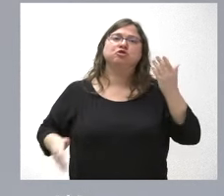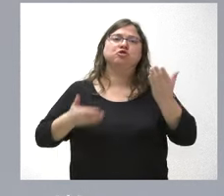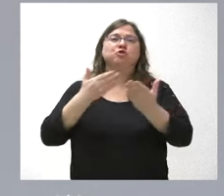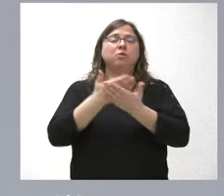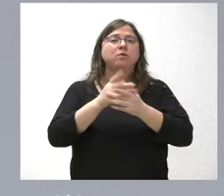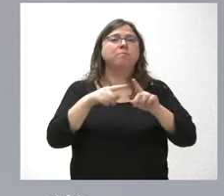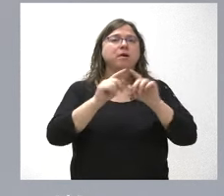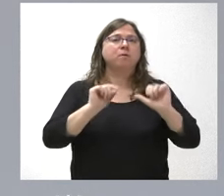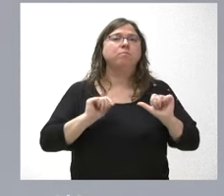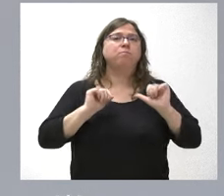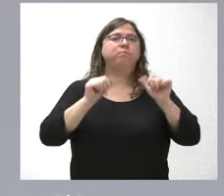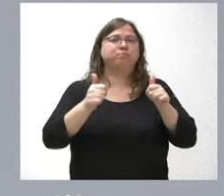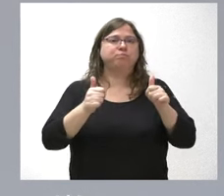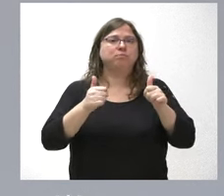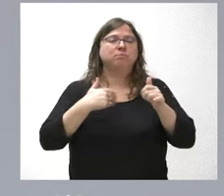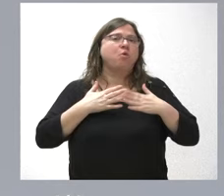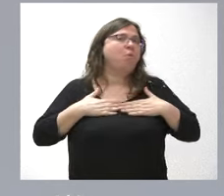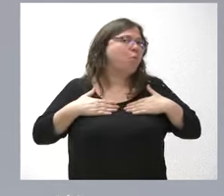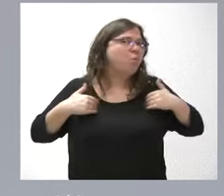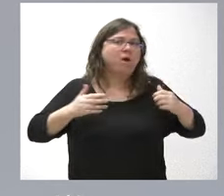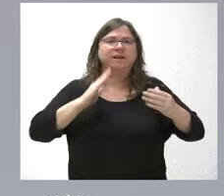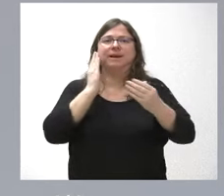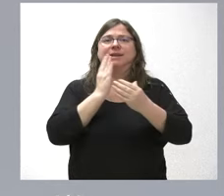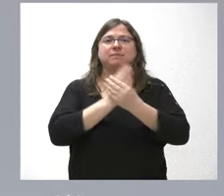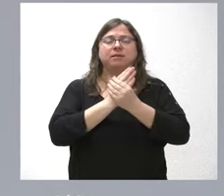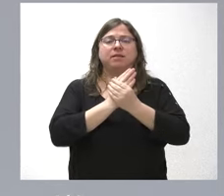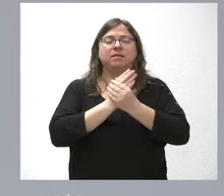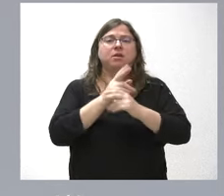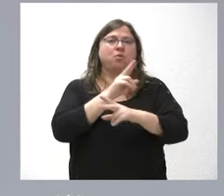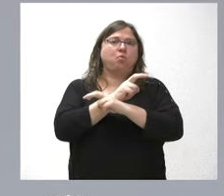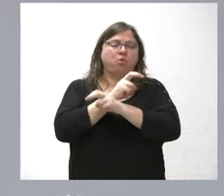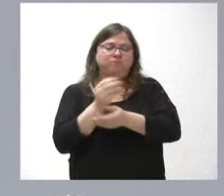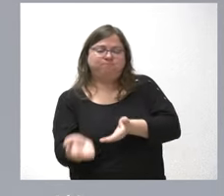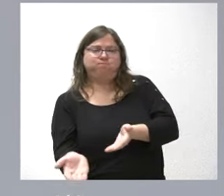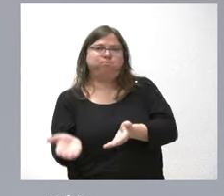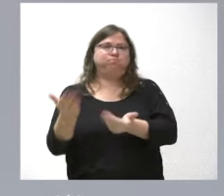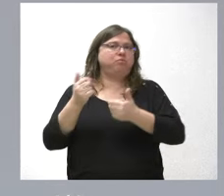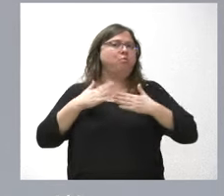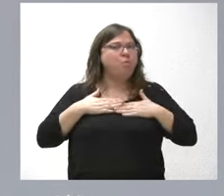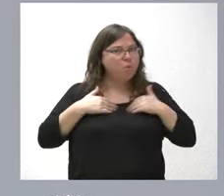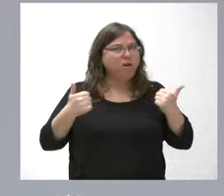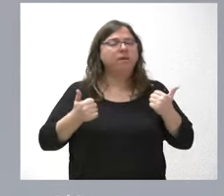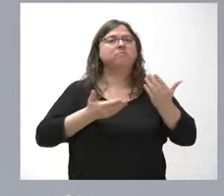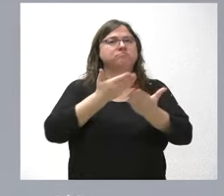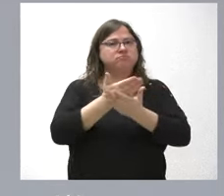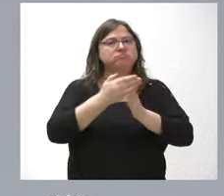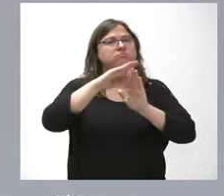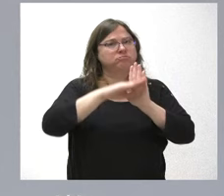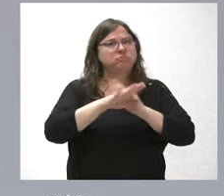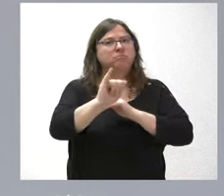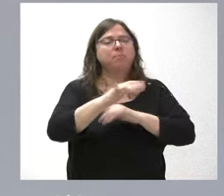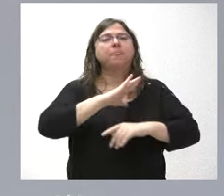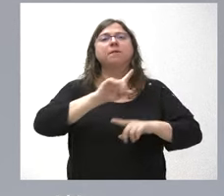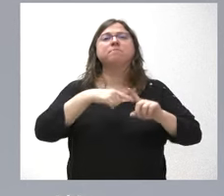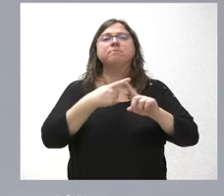inicio de cualquiera de los expedientes de exhumación que interesen. Y, por lo tanto,